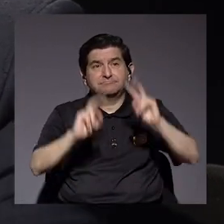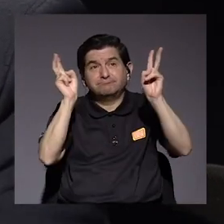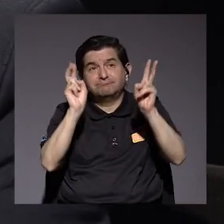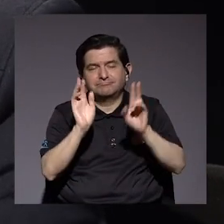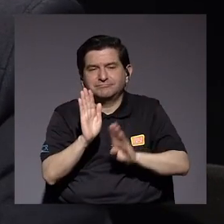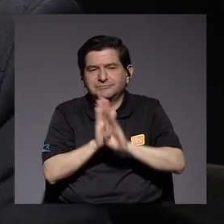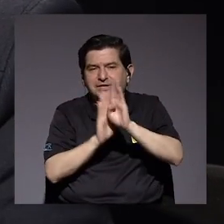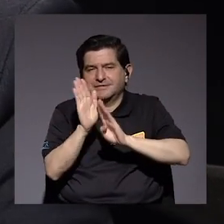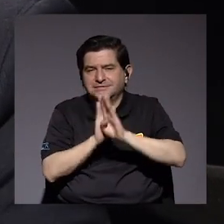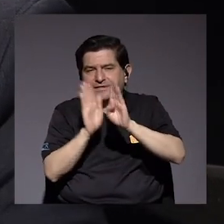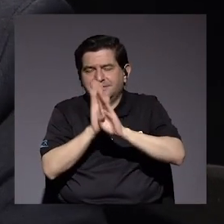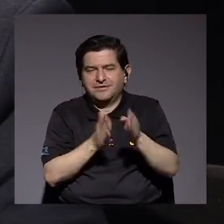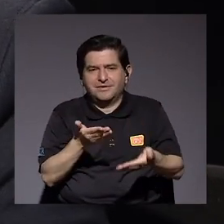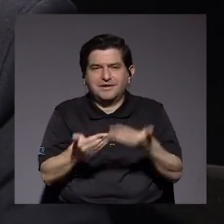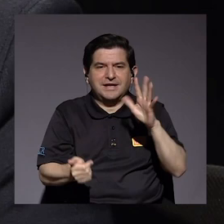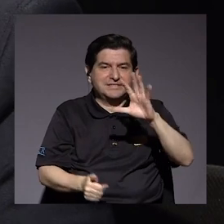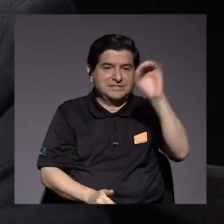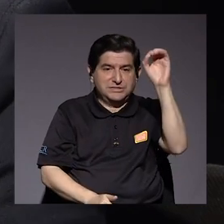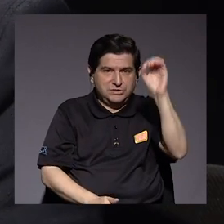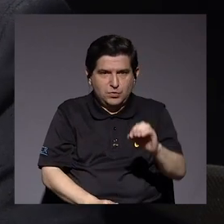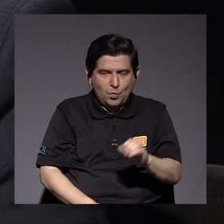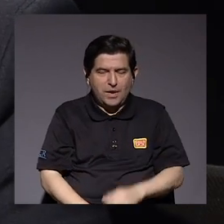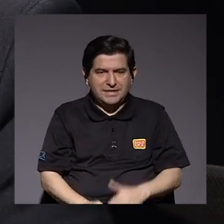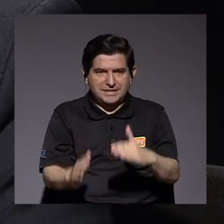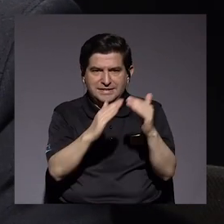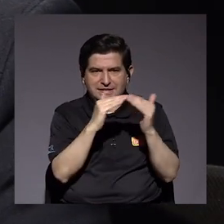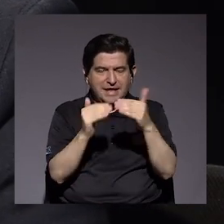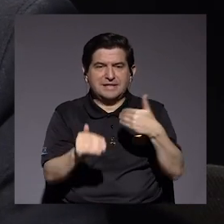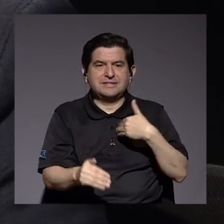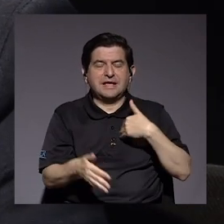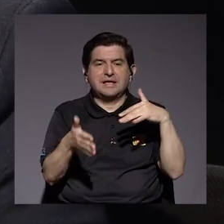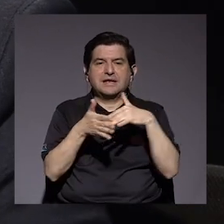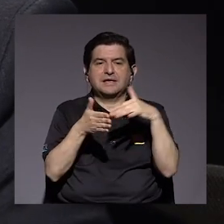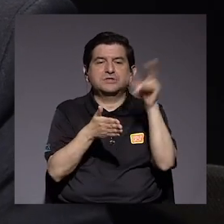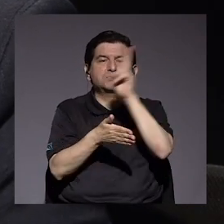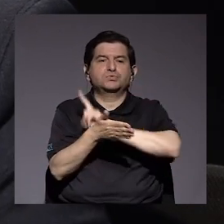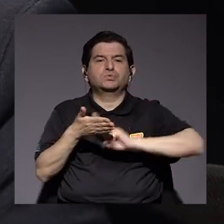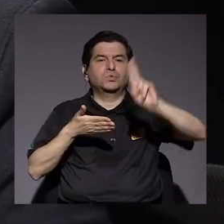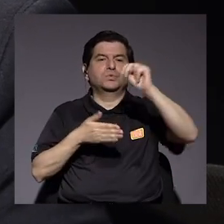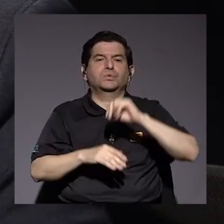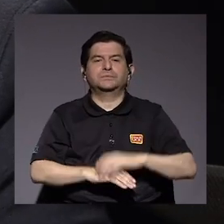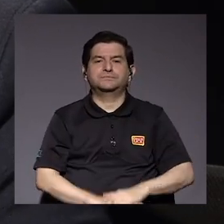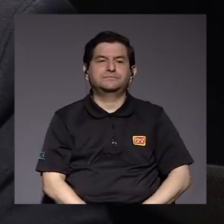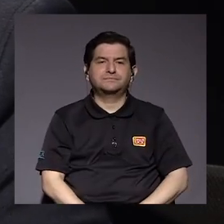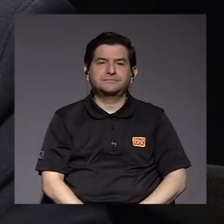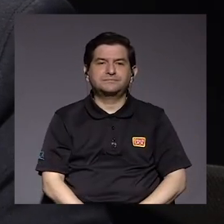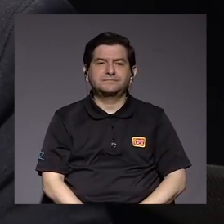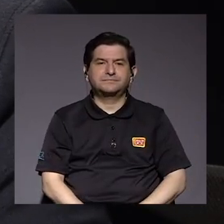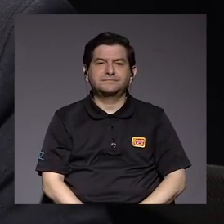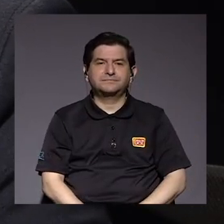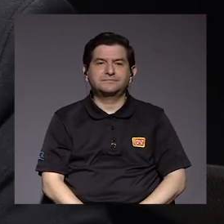llamados desarrollados casi el 50 por ciento de la población tiene estudios superiores